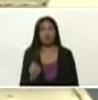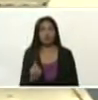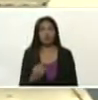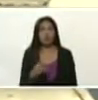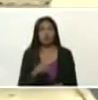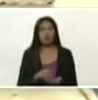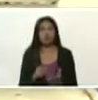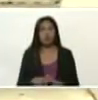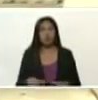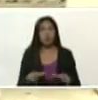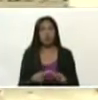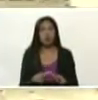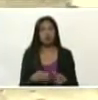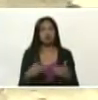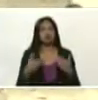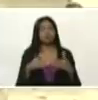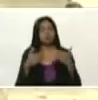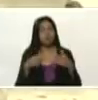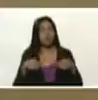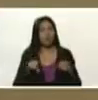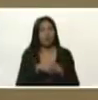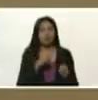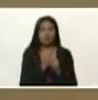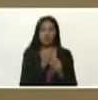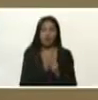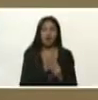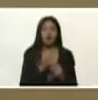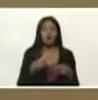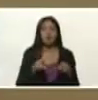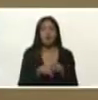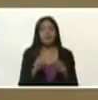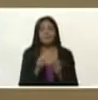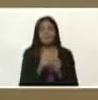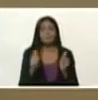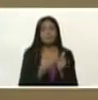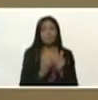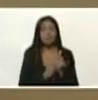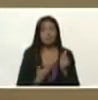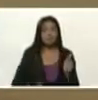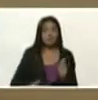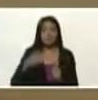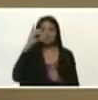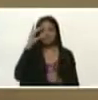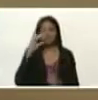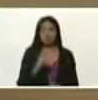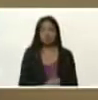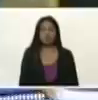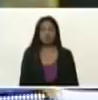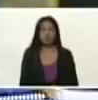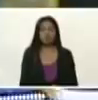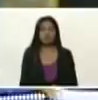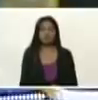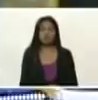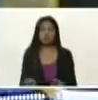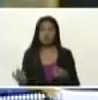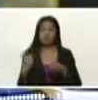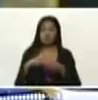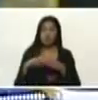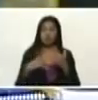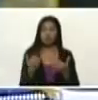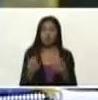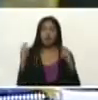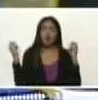en esta onda permanente del trabajo, compañera vicepresidenta ejecutiva. Delcy Rodríguez se incorpora a